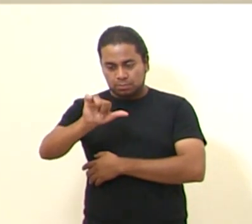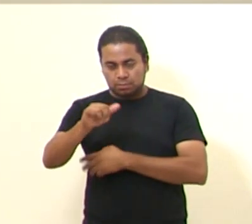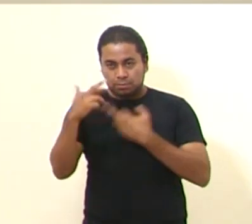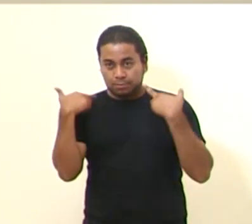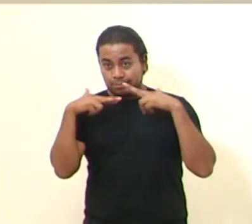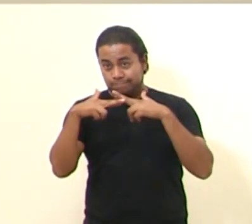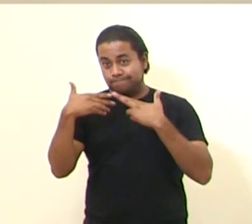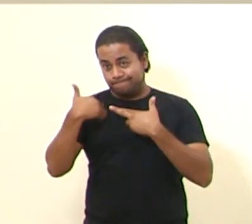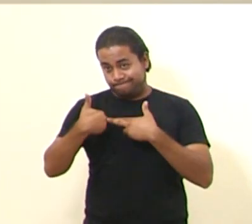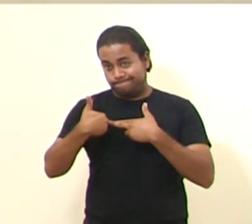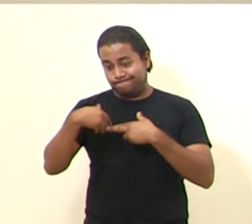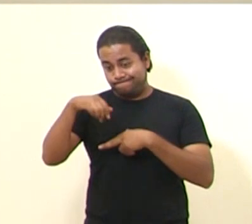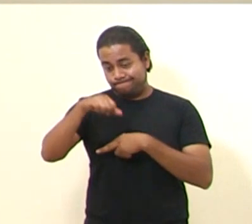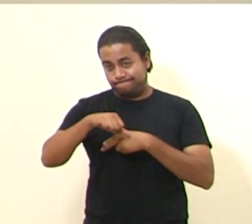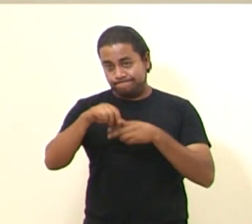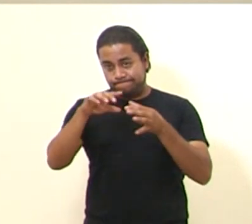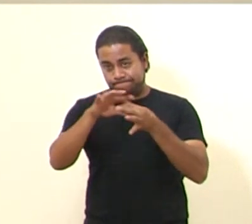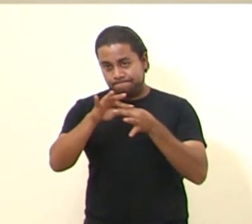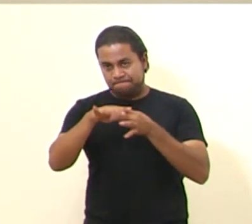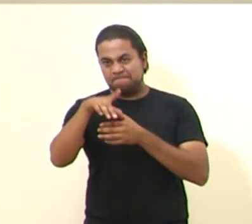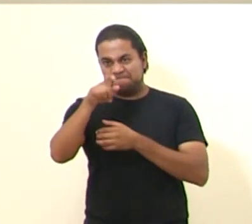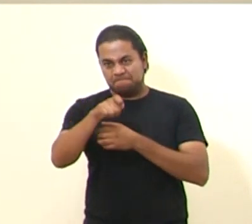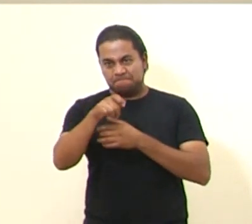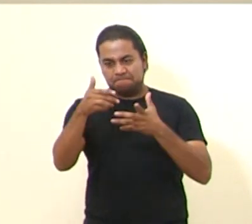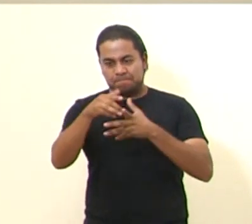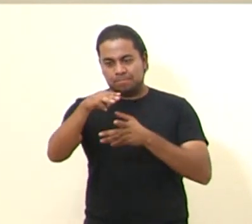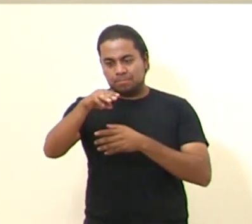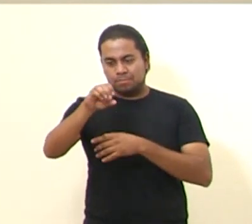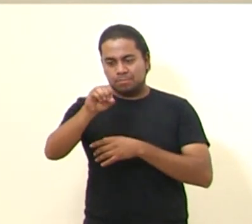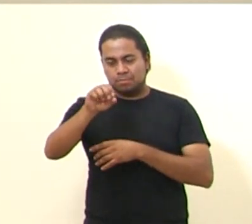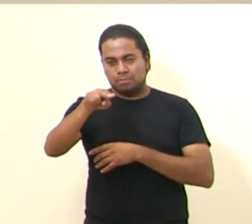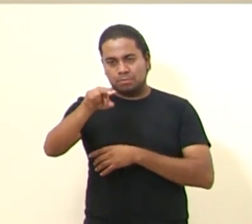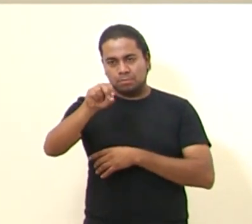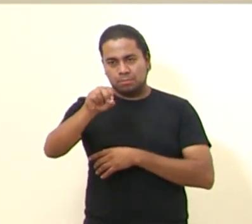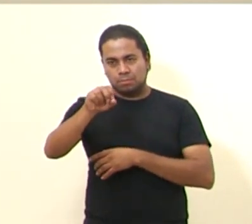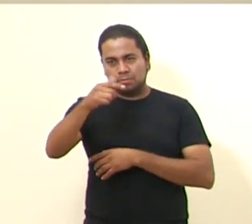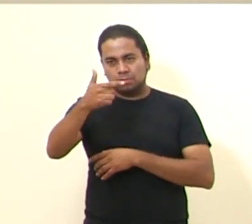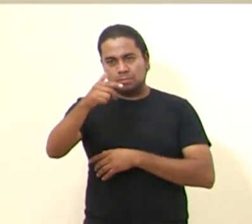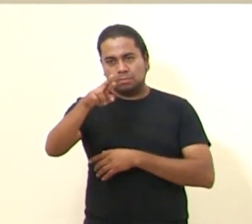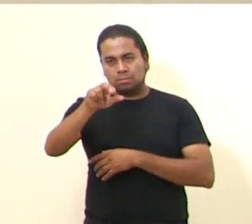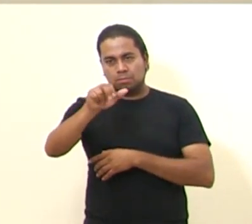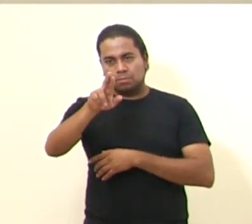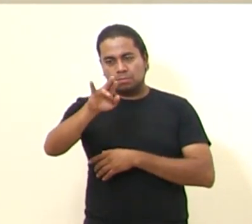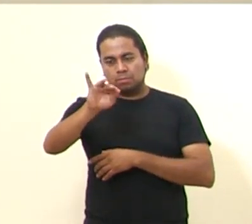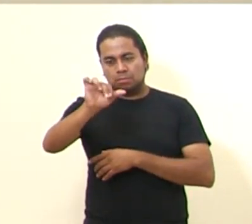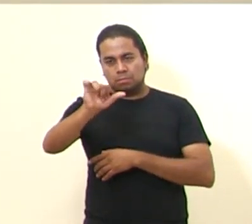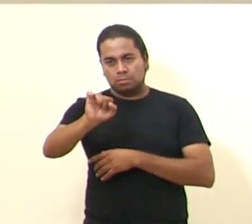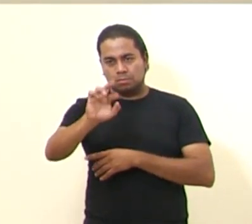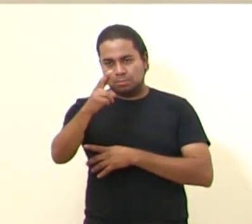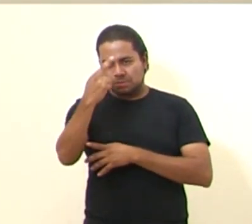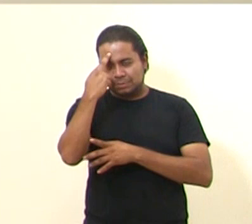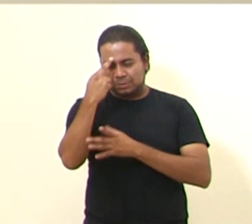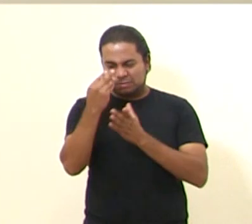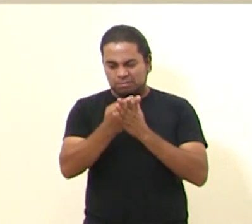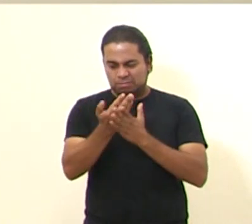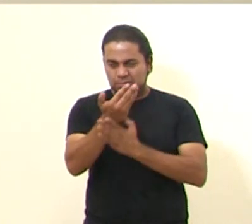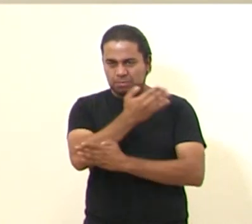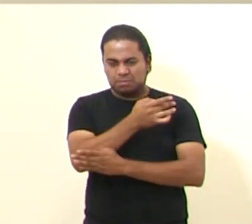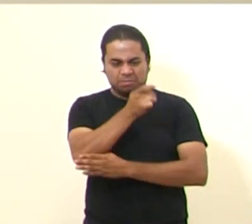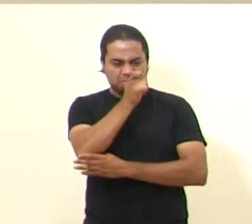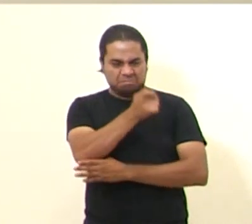hablar sobre la elaboración de monografías. En la clase anterior analizamos qué era